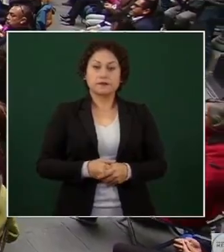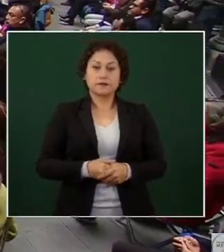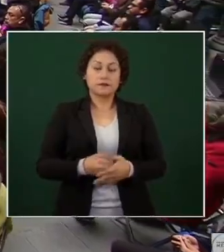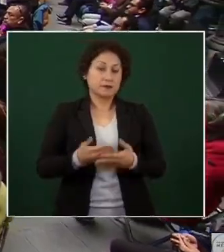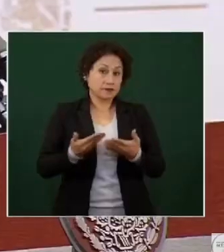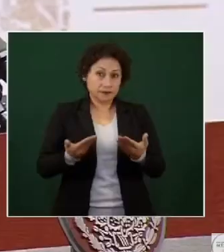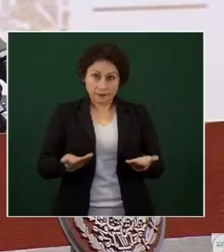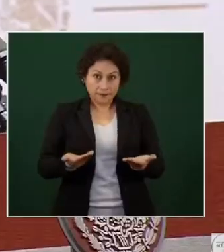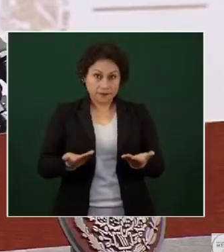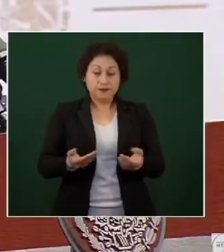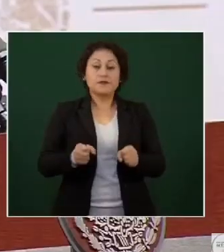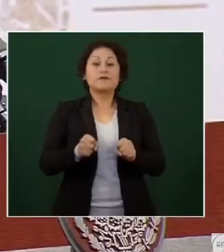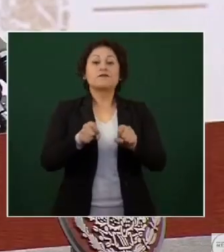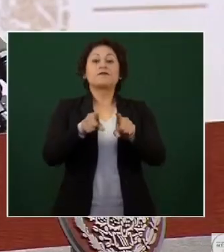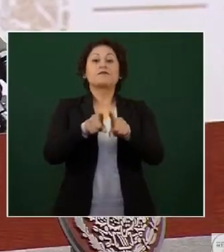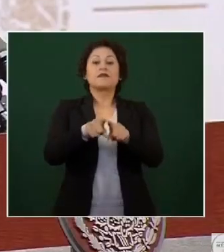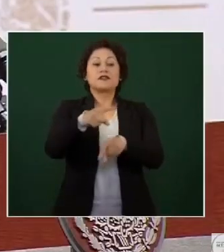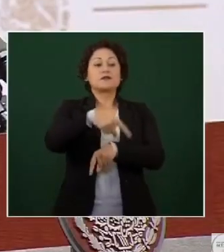el jurado